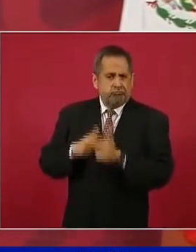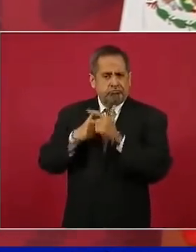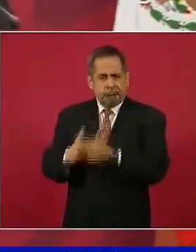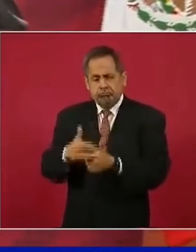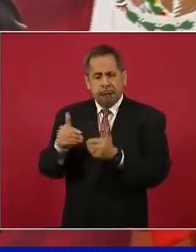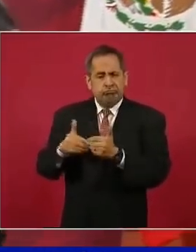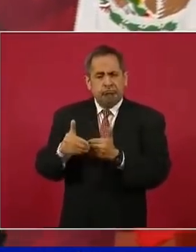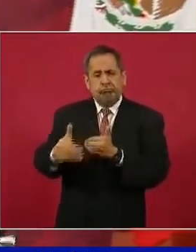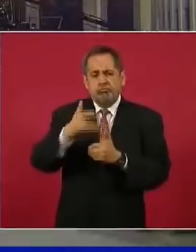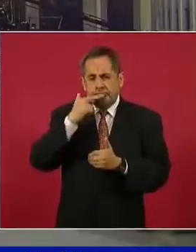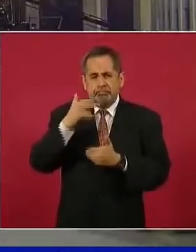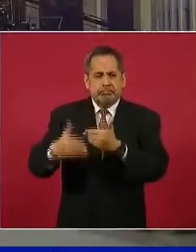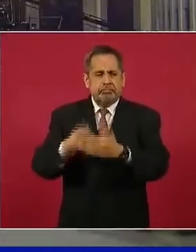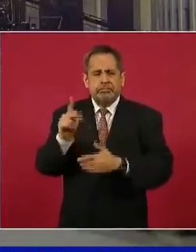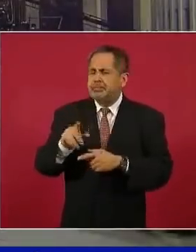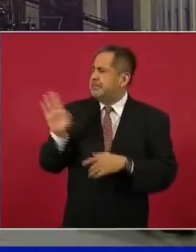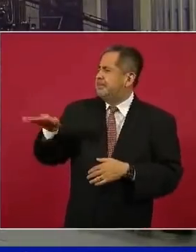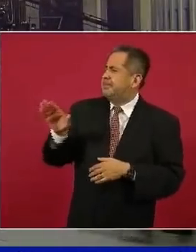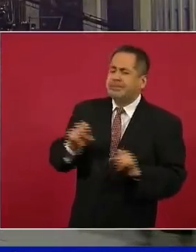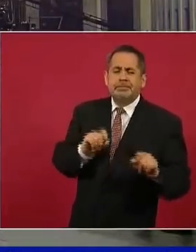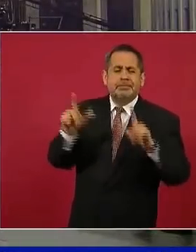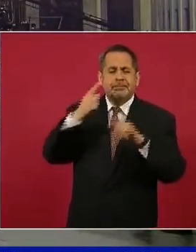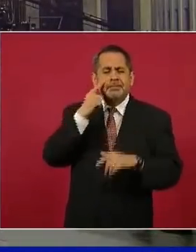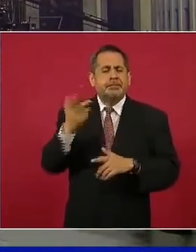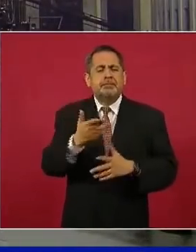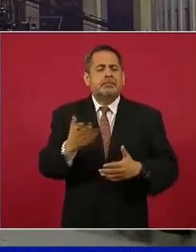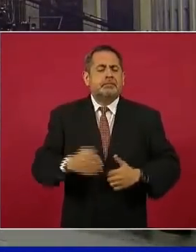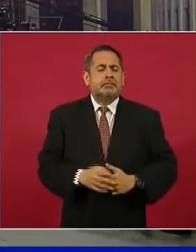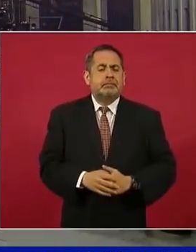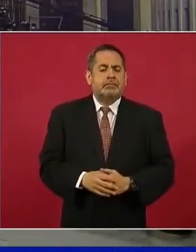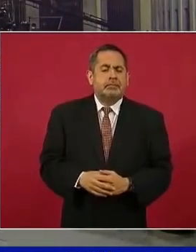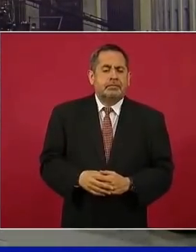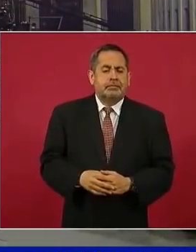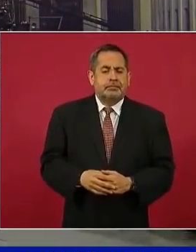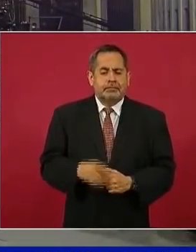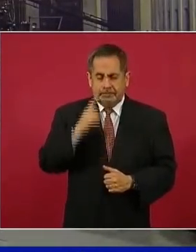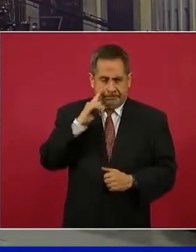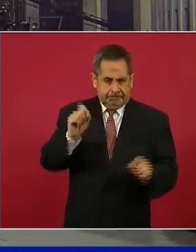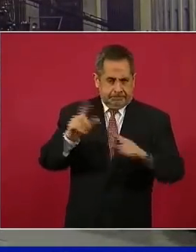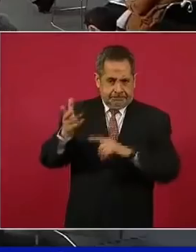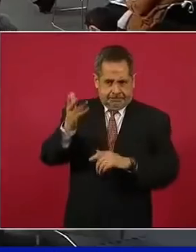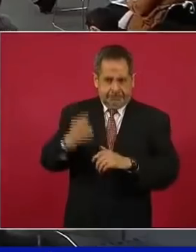misma estrategia. ¿No tienes la gráfica? A ver,